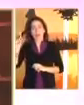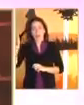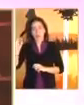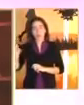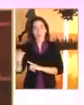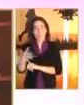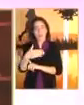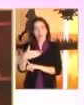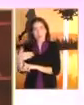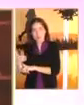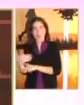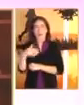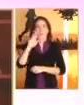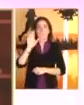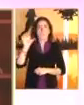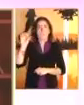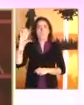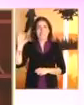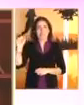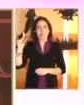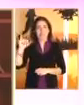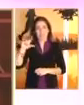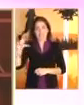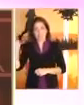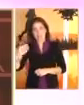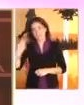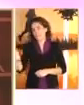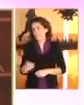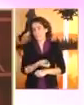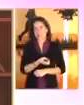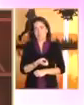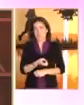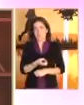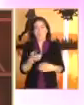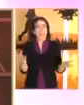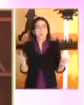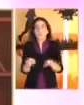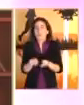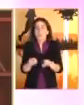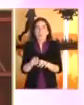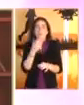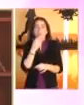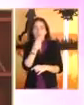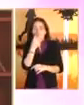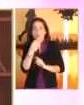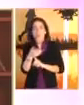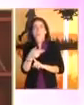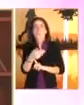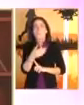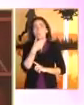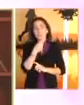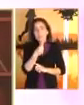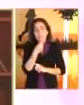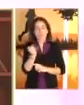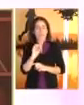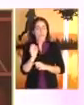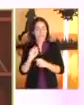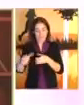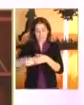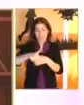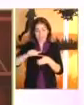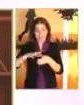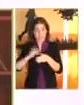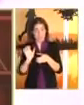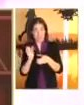verde. ¿Por qué? Porque, pero es poquita la diferencia de calorías que hay, ¿eh? Quiero decir que te tomas un bonito o una latilla de